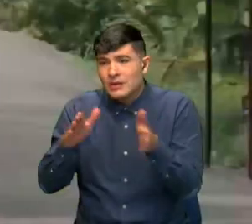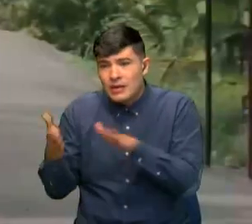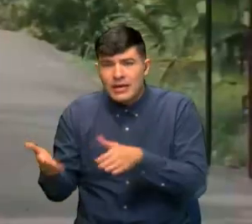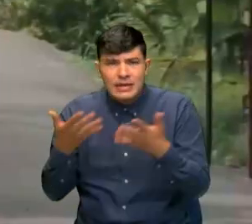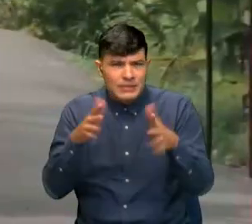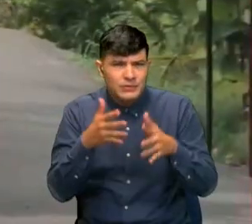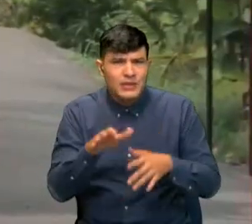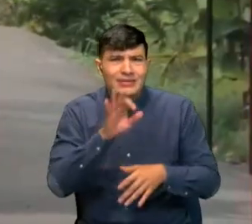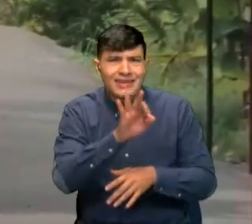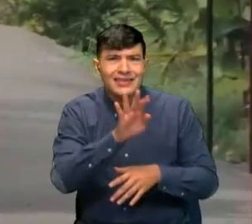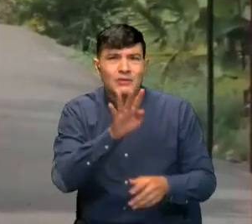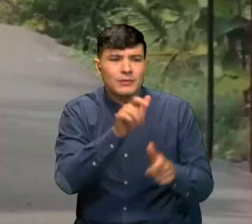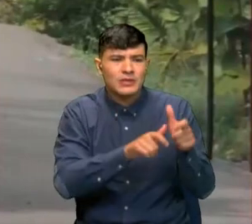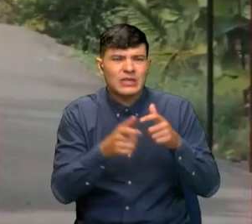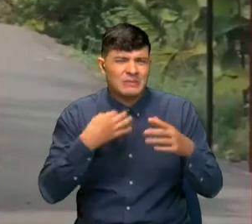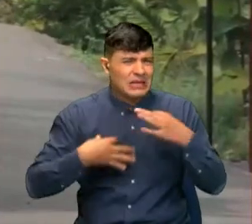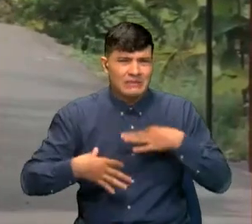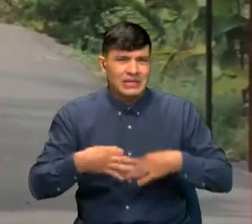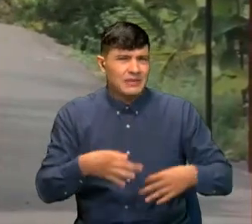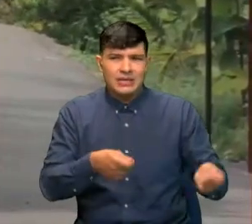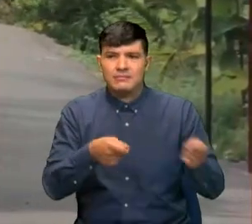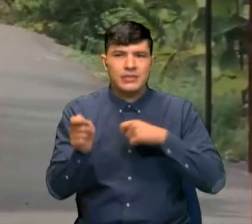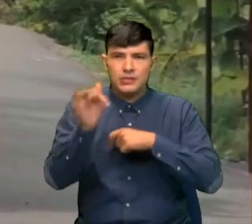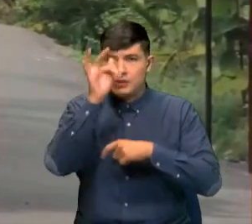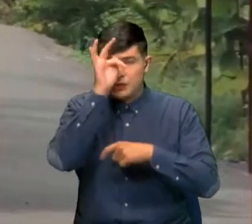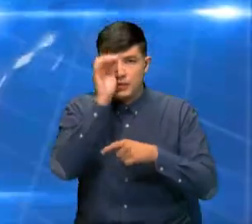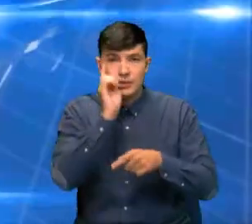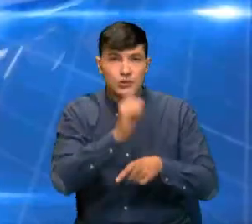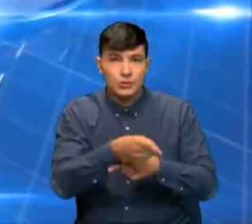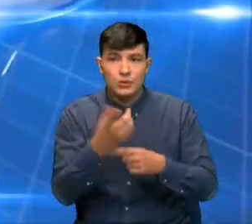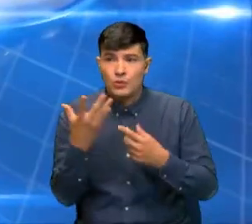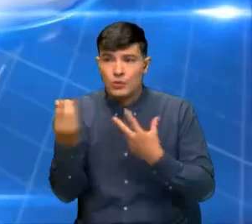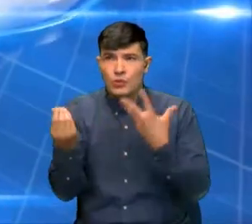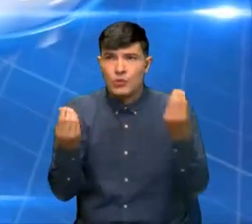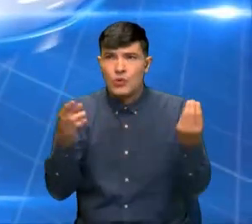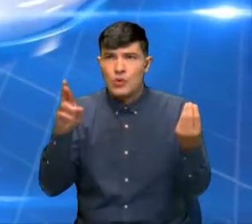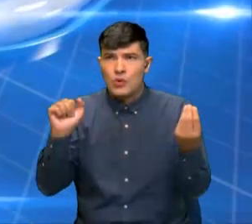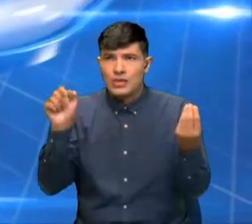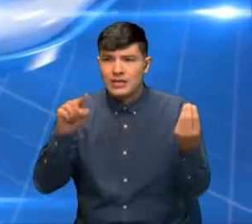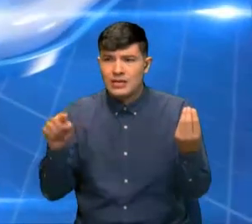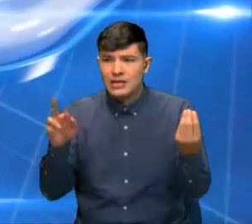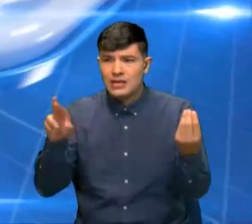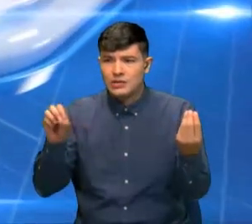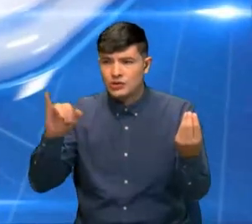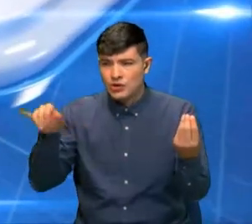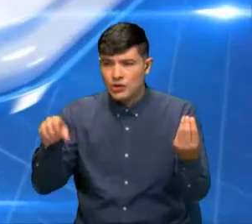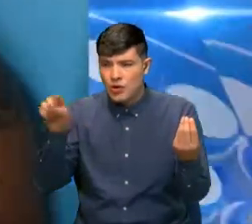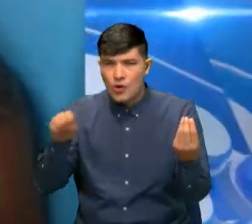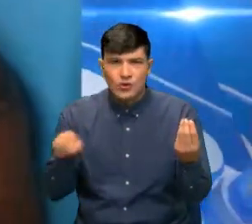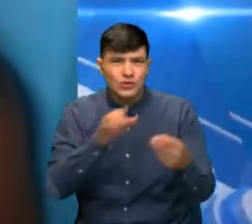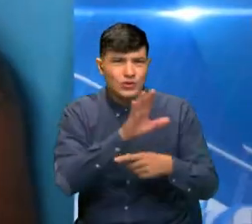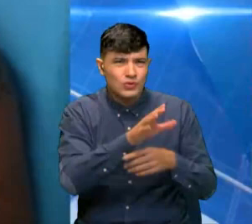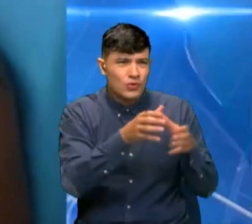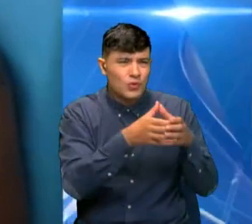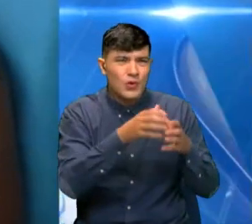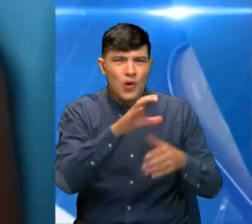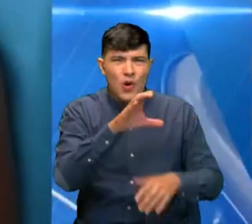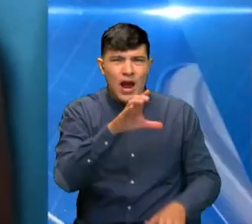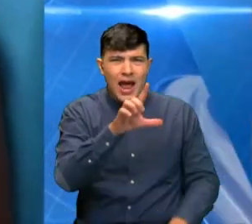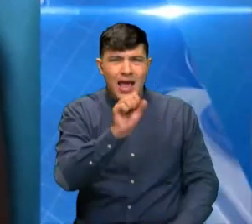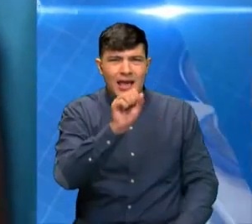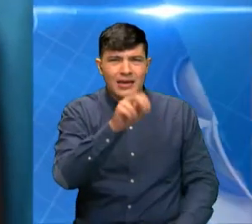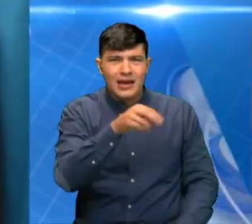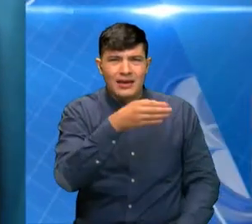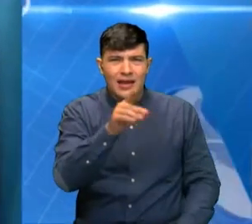una versión apunta el conflicto entre los rastrojos y el clan del golfo otra entre los mismos rastrojos y el ln en alianza con otras